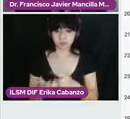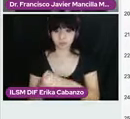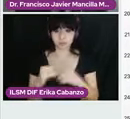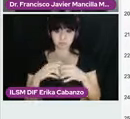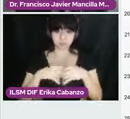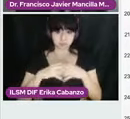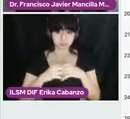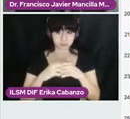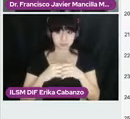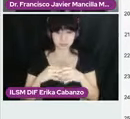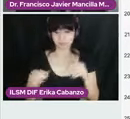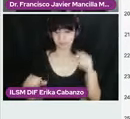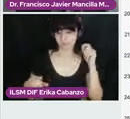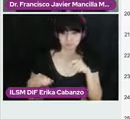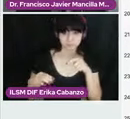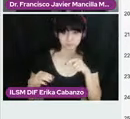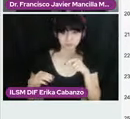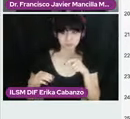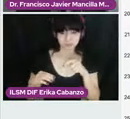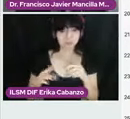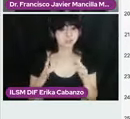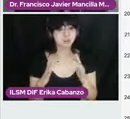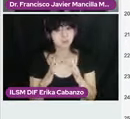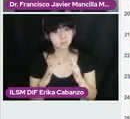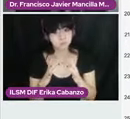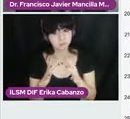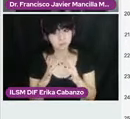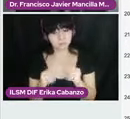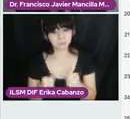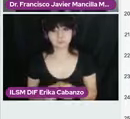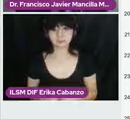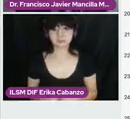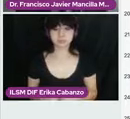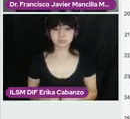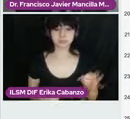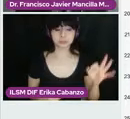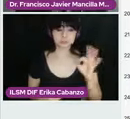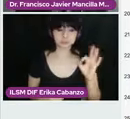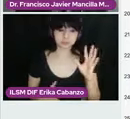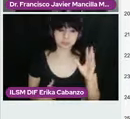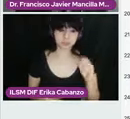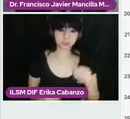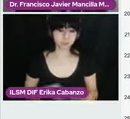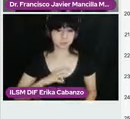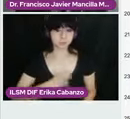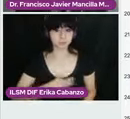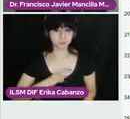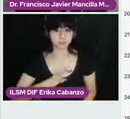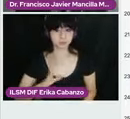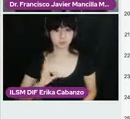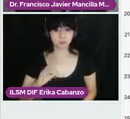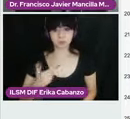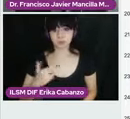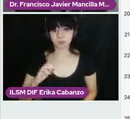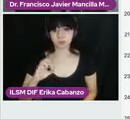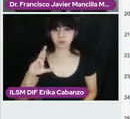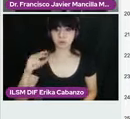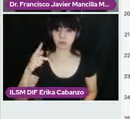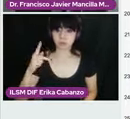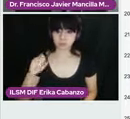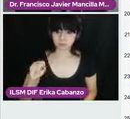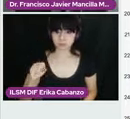entran los nervios hacia la cóclea, ¿sí? O inclusive una infección, el herpes puede dar este